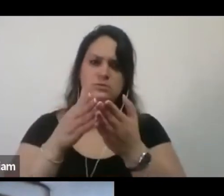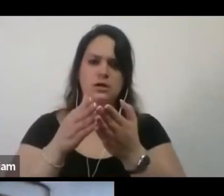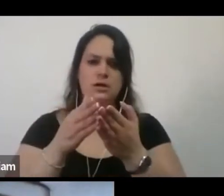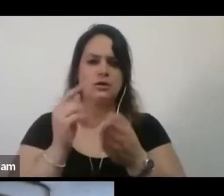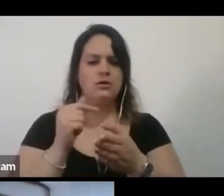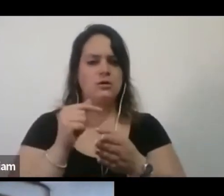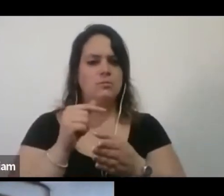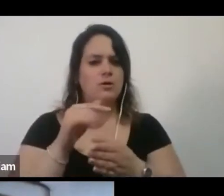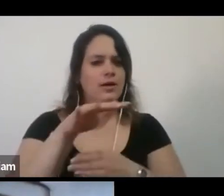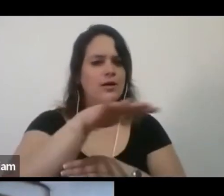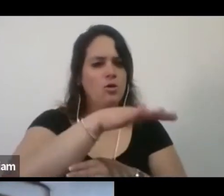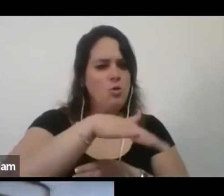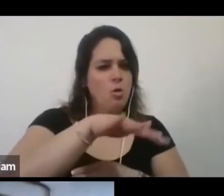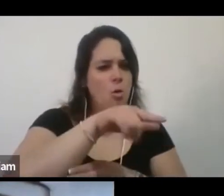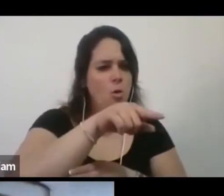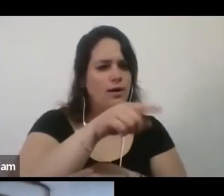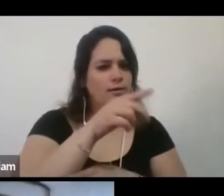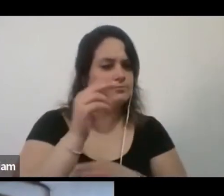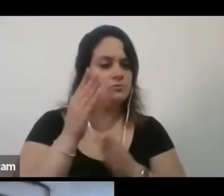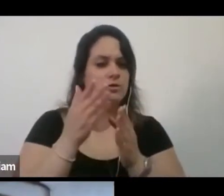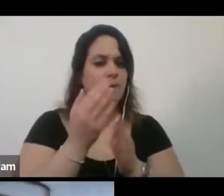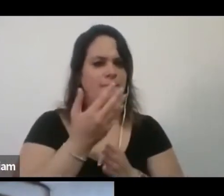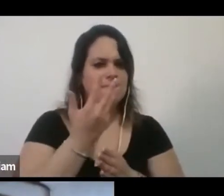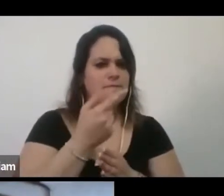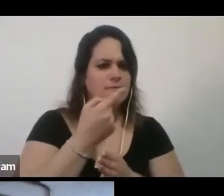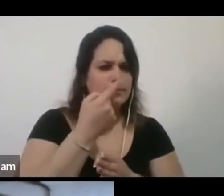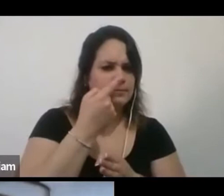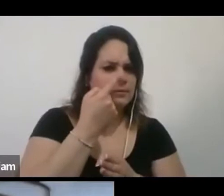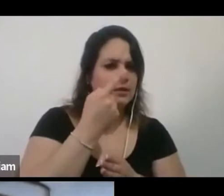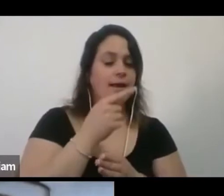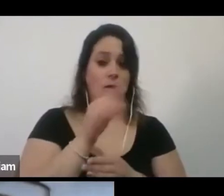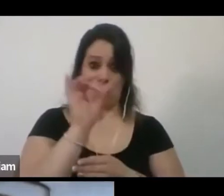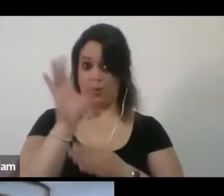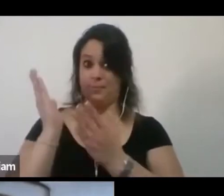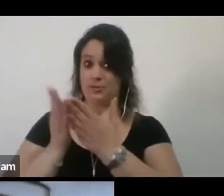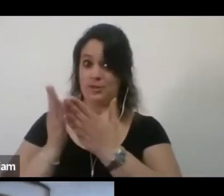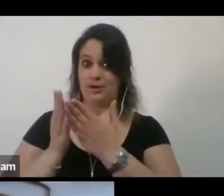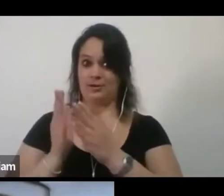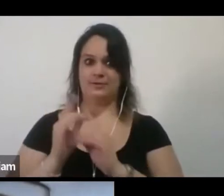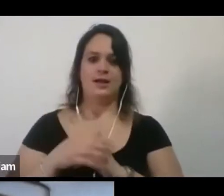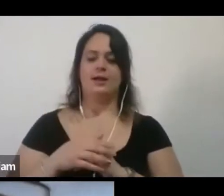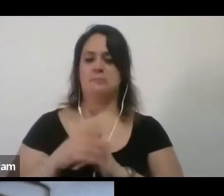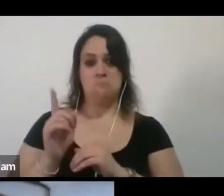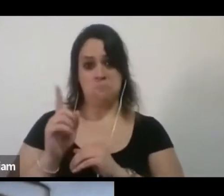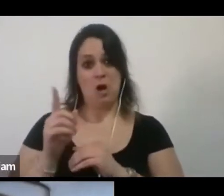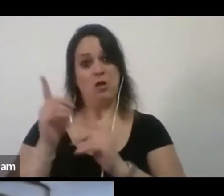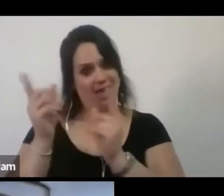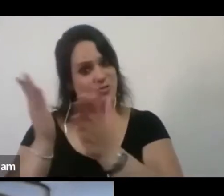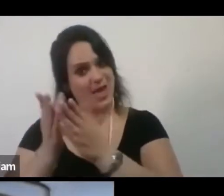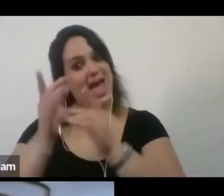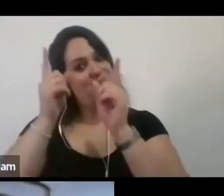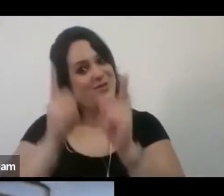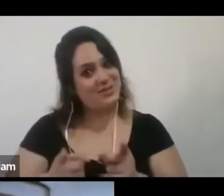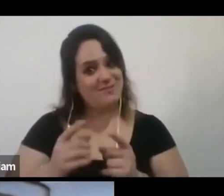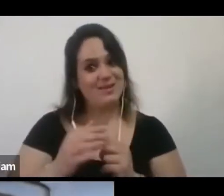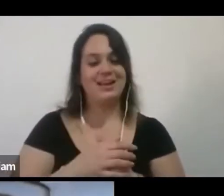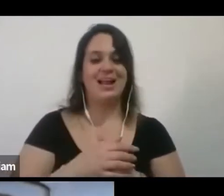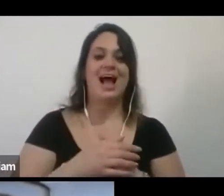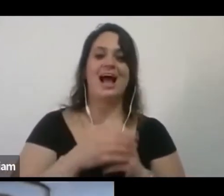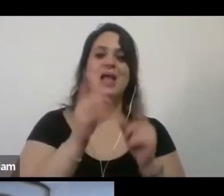ocupacional, ¿sí? No es que solamente estudiaba, por ejemplo, no sé, habían docentes que me invitaban a formar parte de las